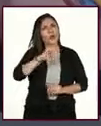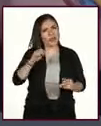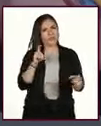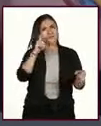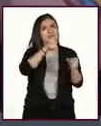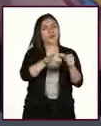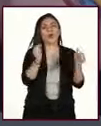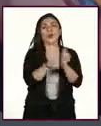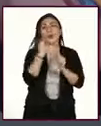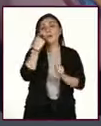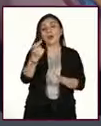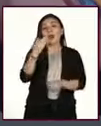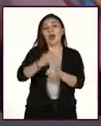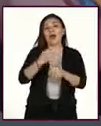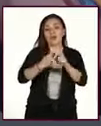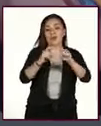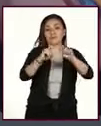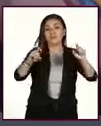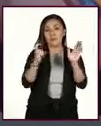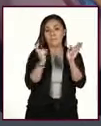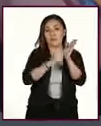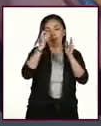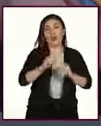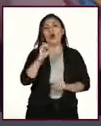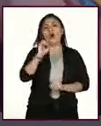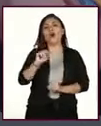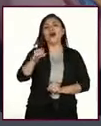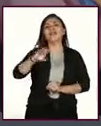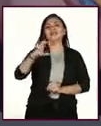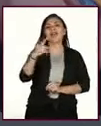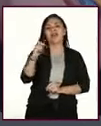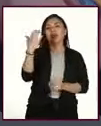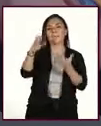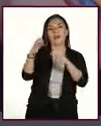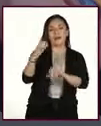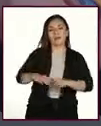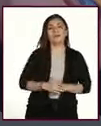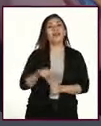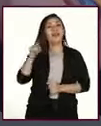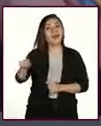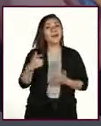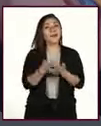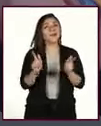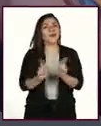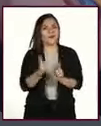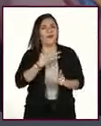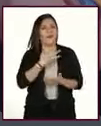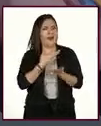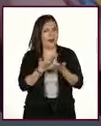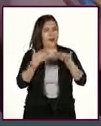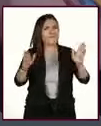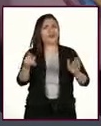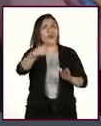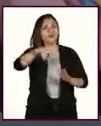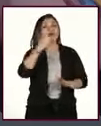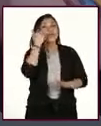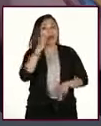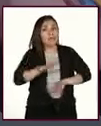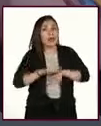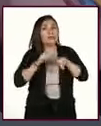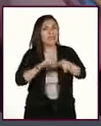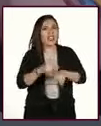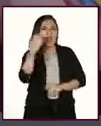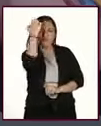acceder con el enlace que tienen en la pantalla y en el chat de comentarios de la transmisión. Este grupo está abierto para quien desee continuar